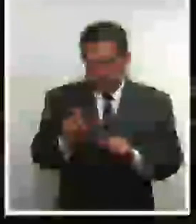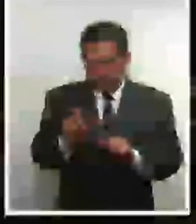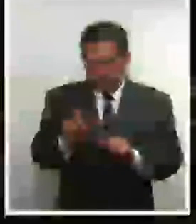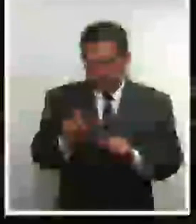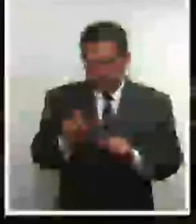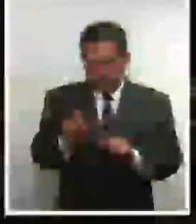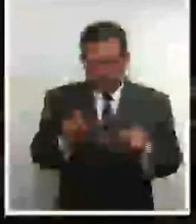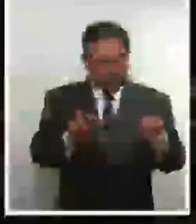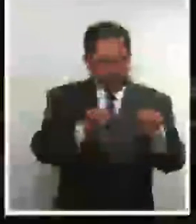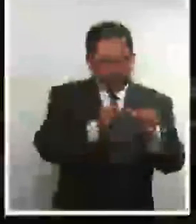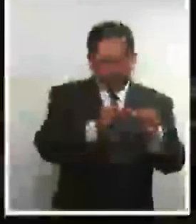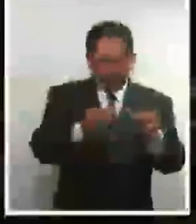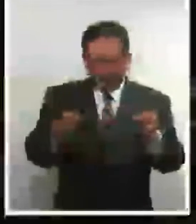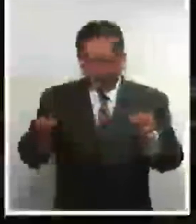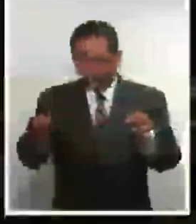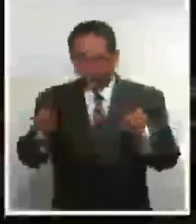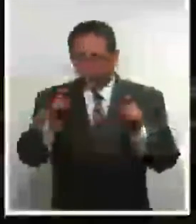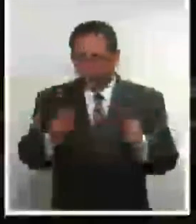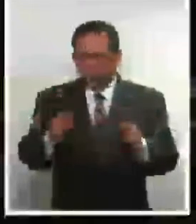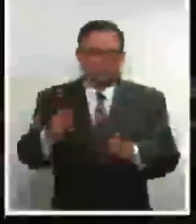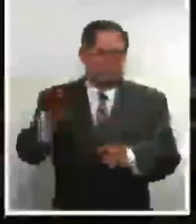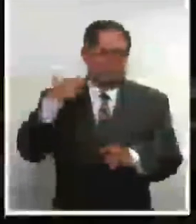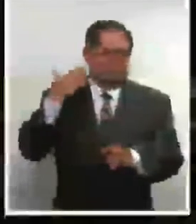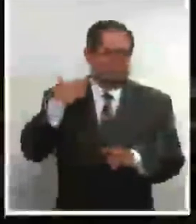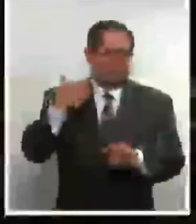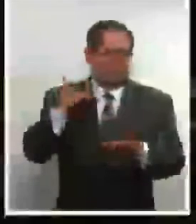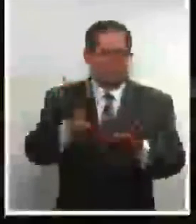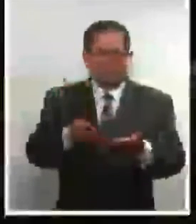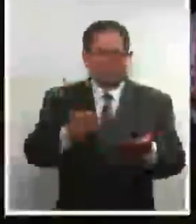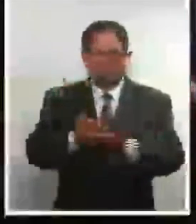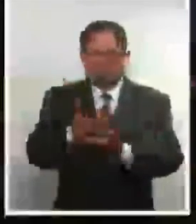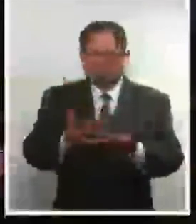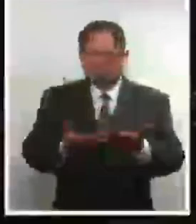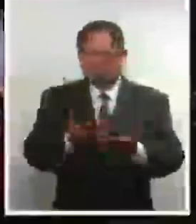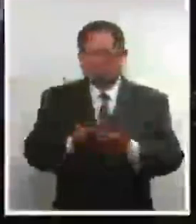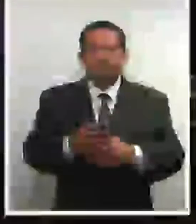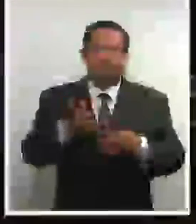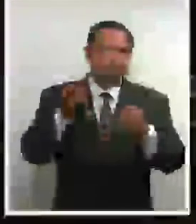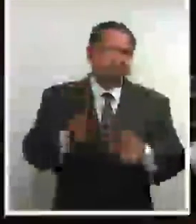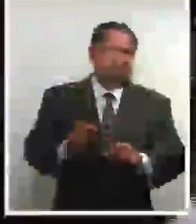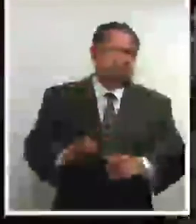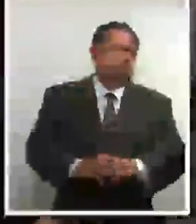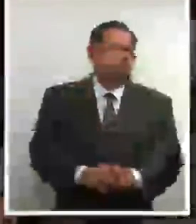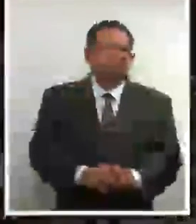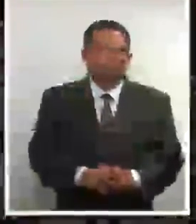y quedaría prácticamente como estaba en el dictamen original.